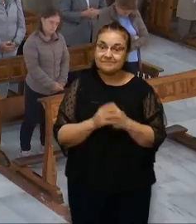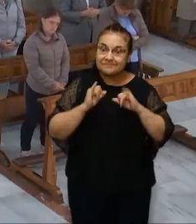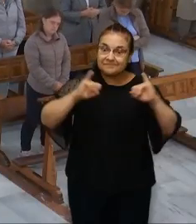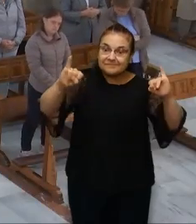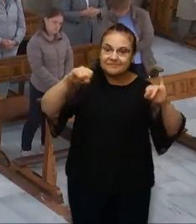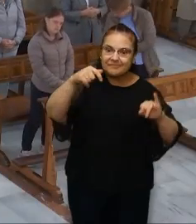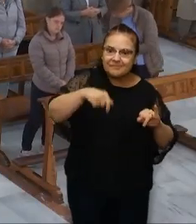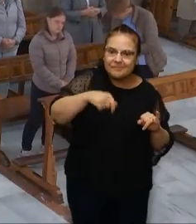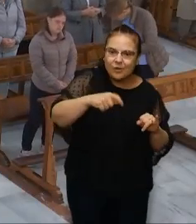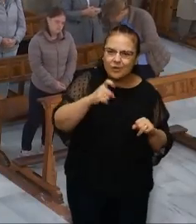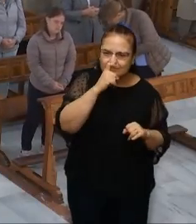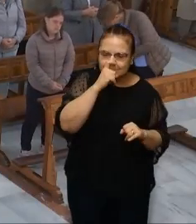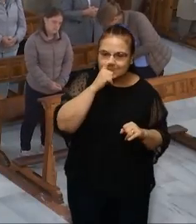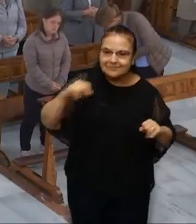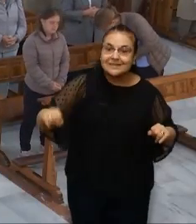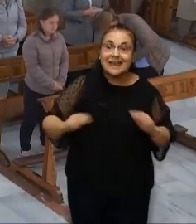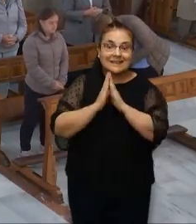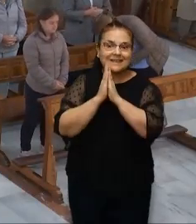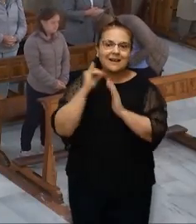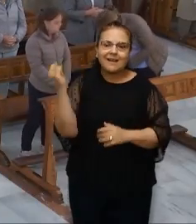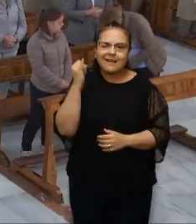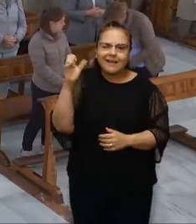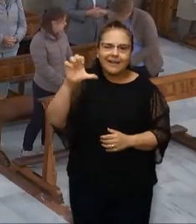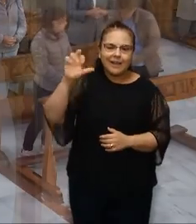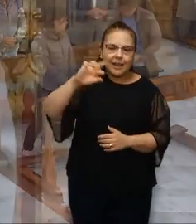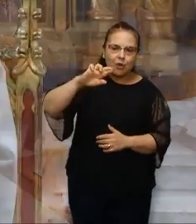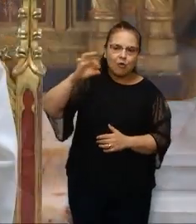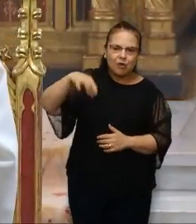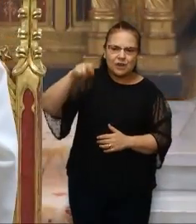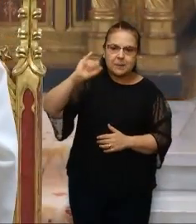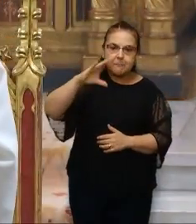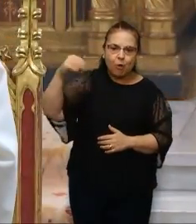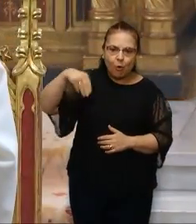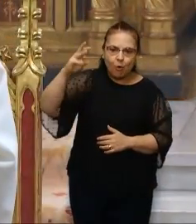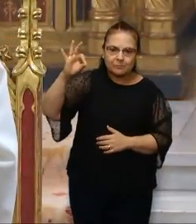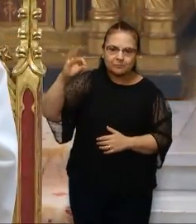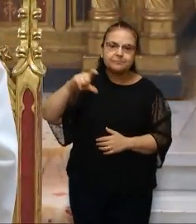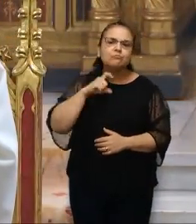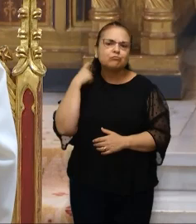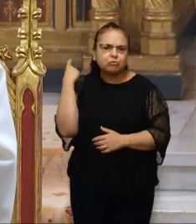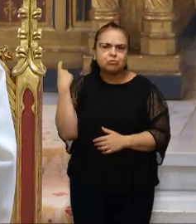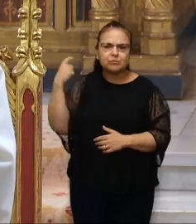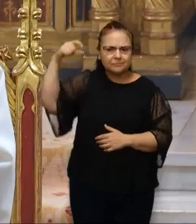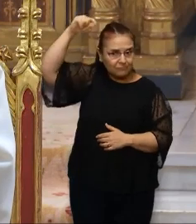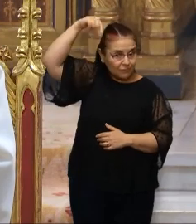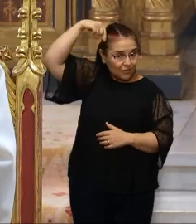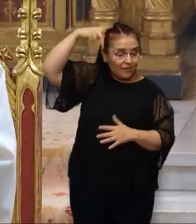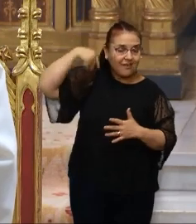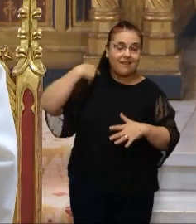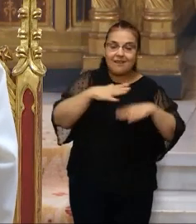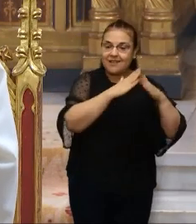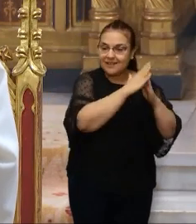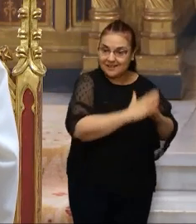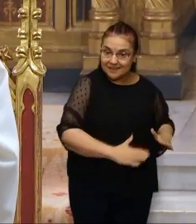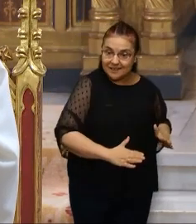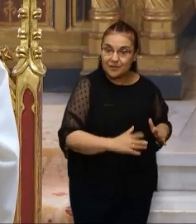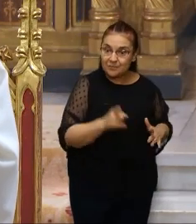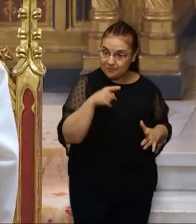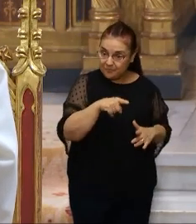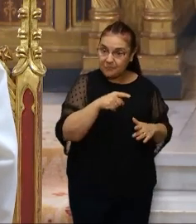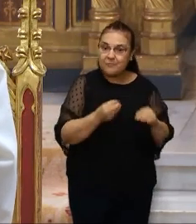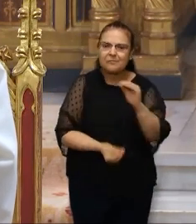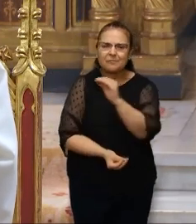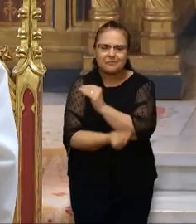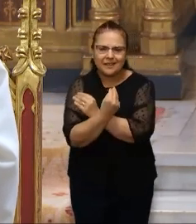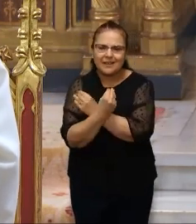Celebramos hoy la memoria de San Jerónimo, presbítero y doctor de la Iglesia, el cual, nacido